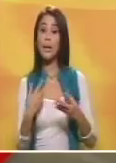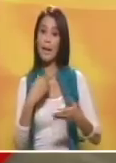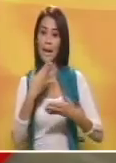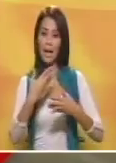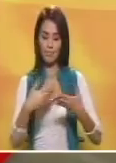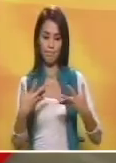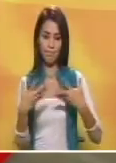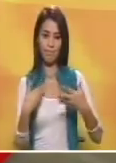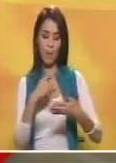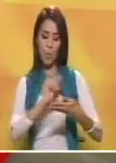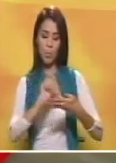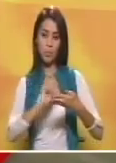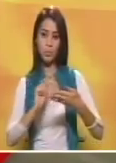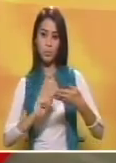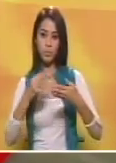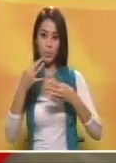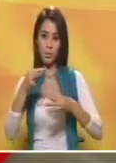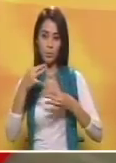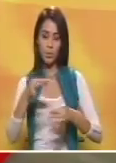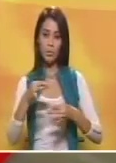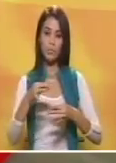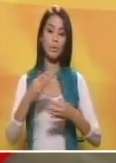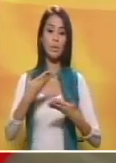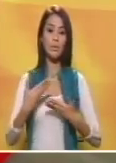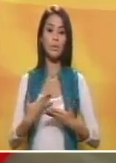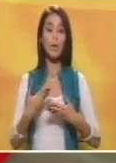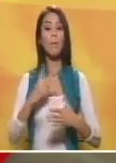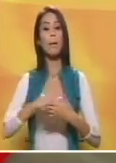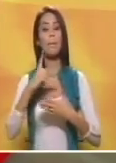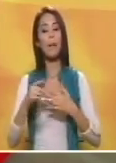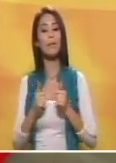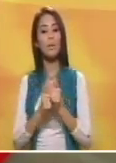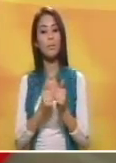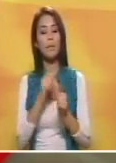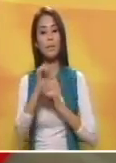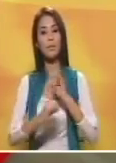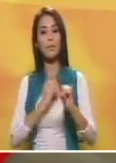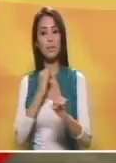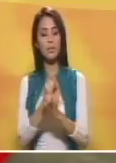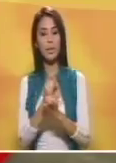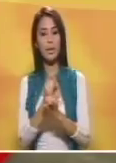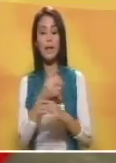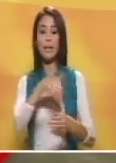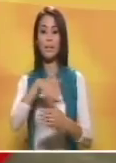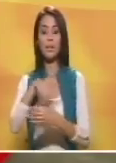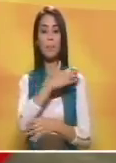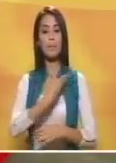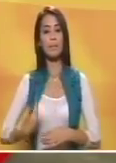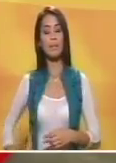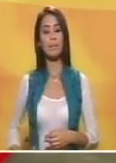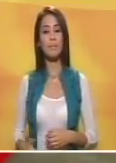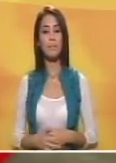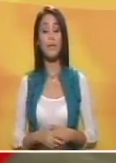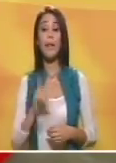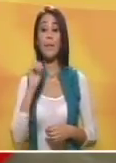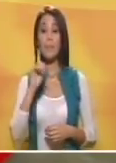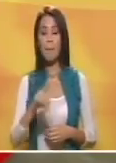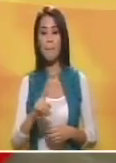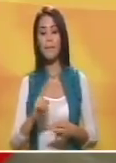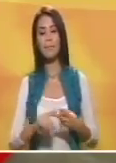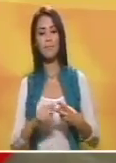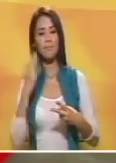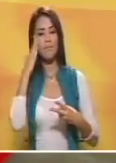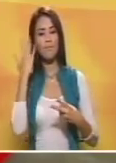de Naciones Unidas en torno a la invitación para el plan de acompañamiento internacional de las elecciones presidenciales. Y también quisiera